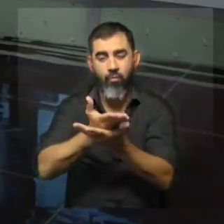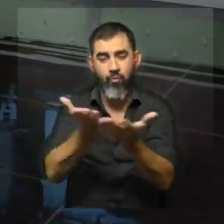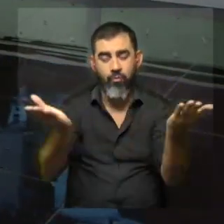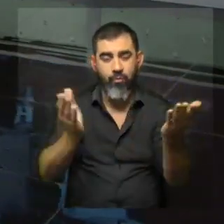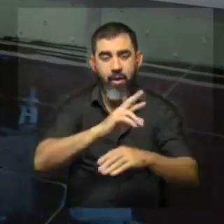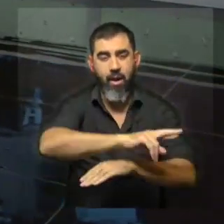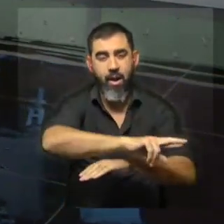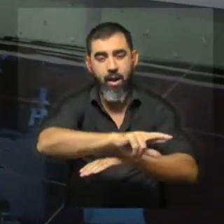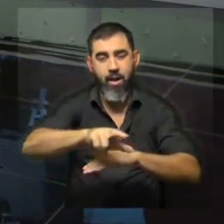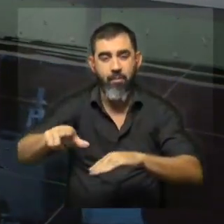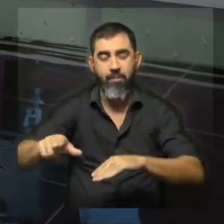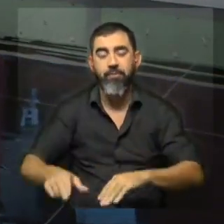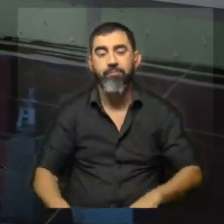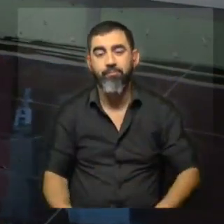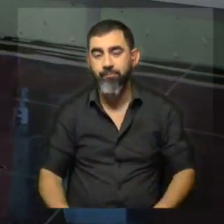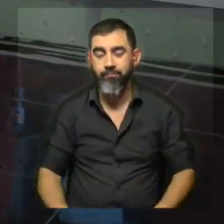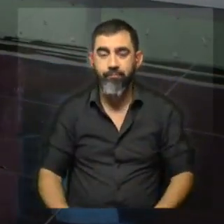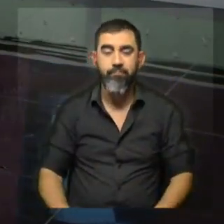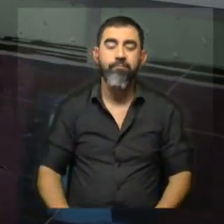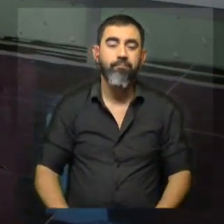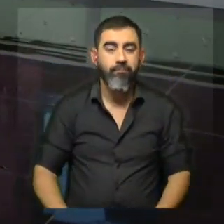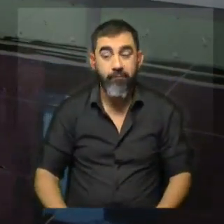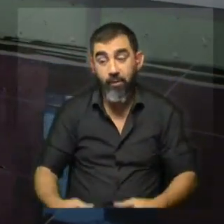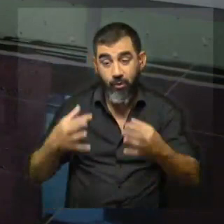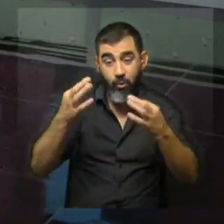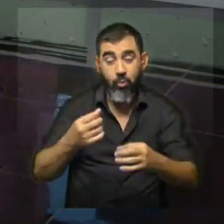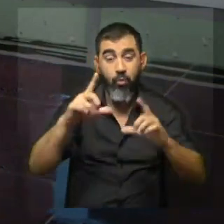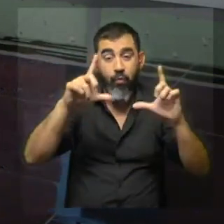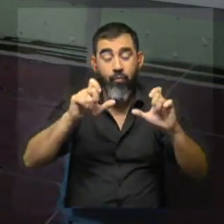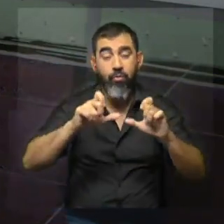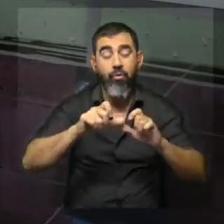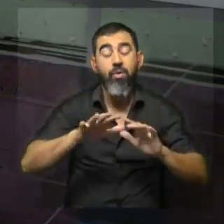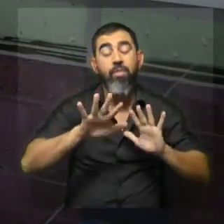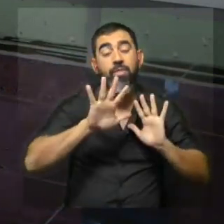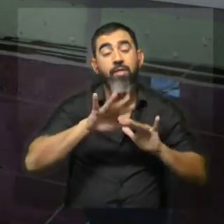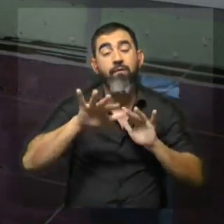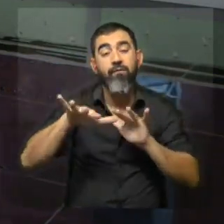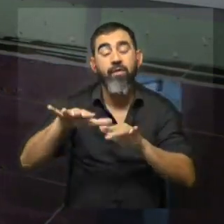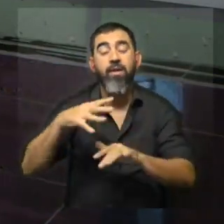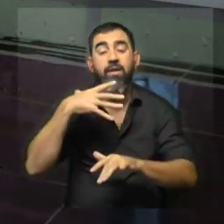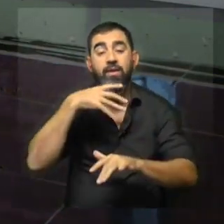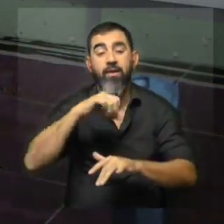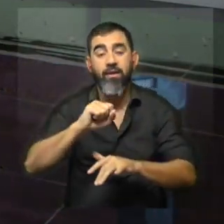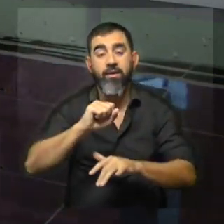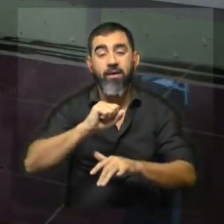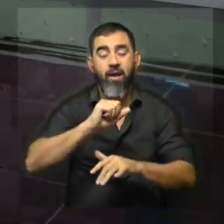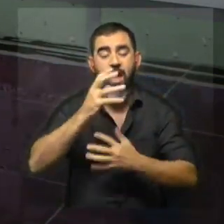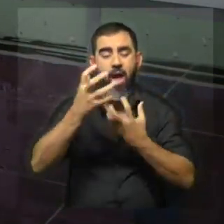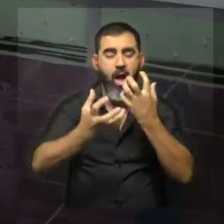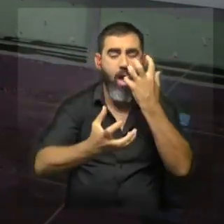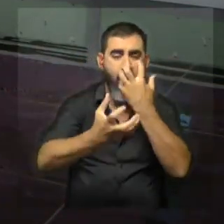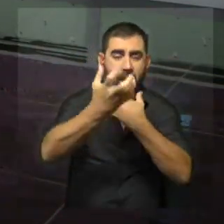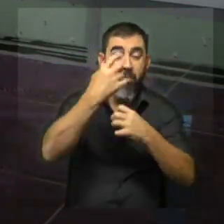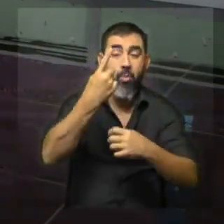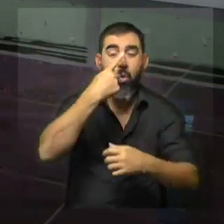un montón de fotos de Montevideo histórico y entre ellos un desfile de reyes en el cual había llamas, otros animalitos